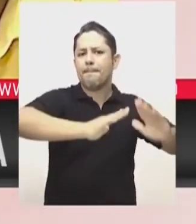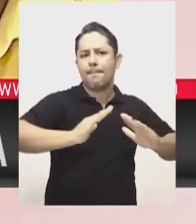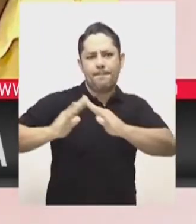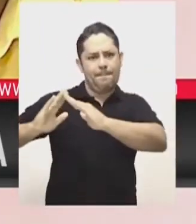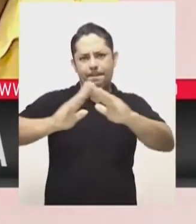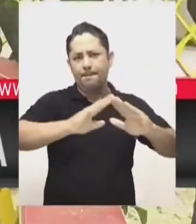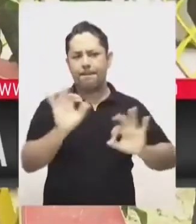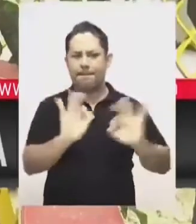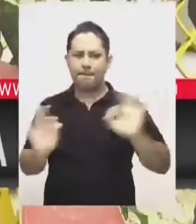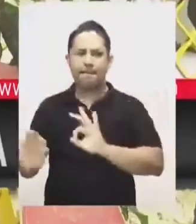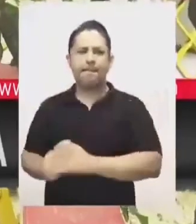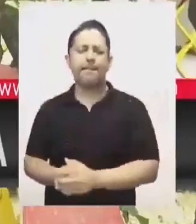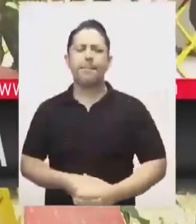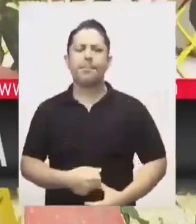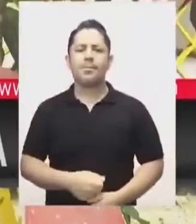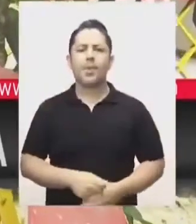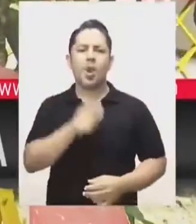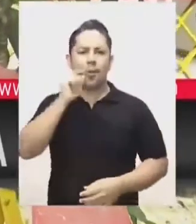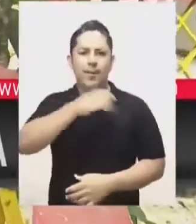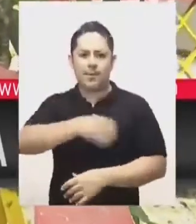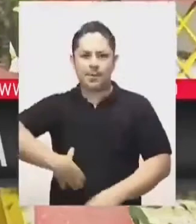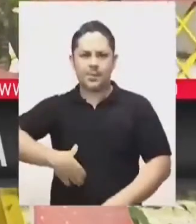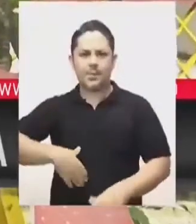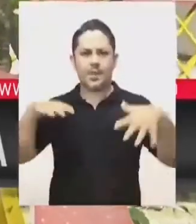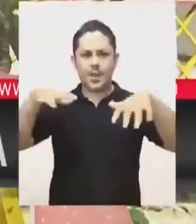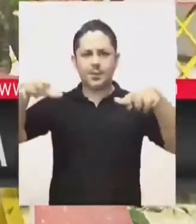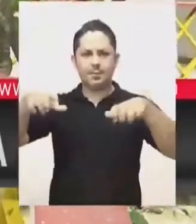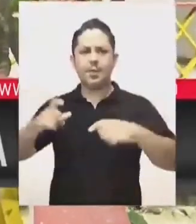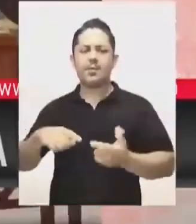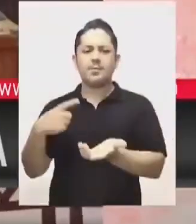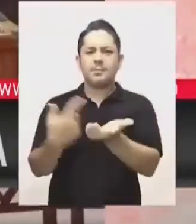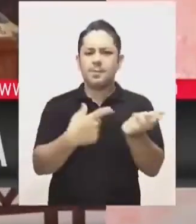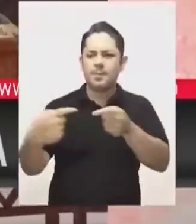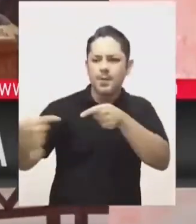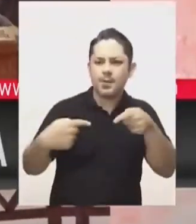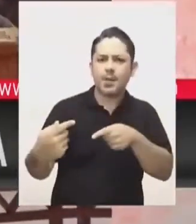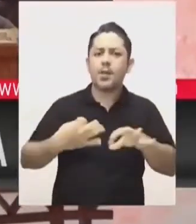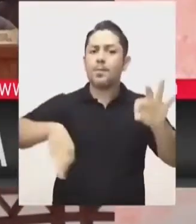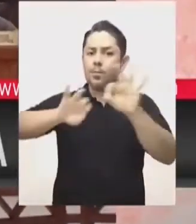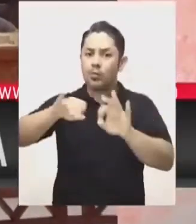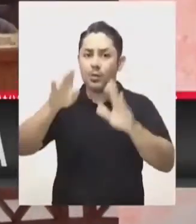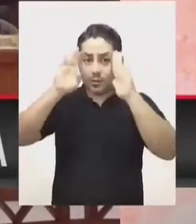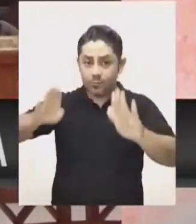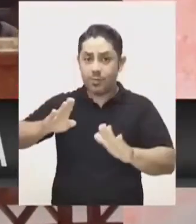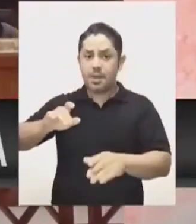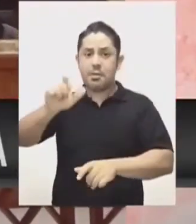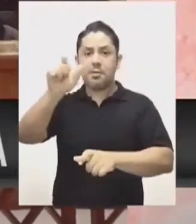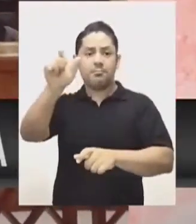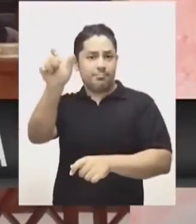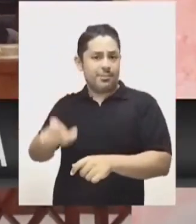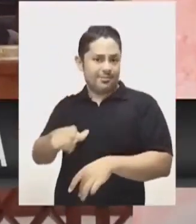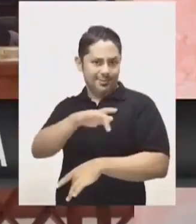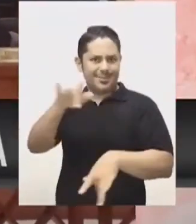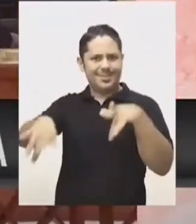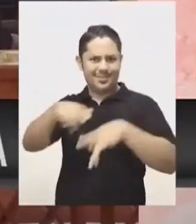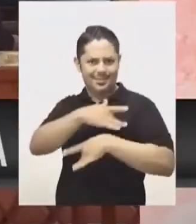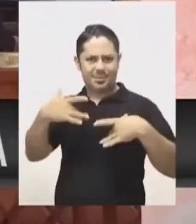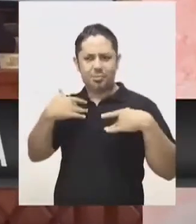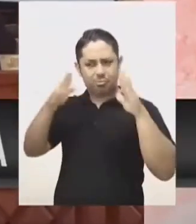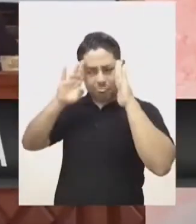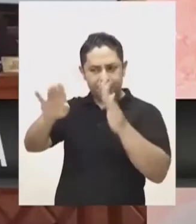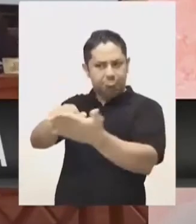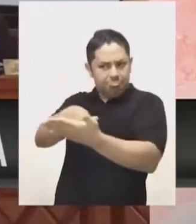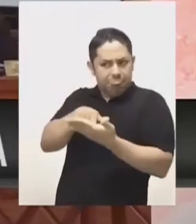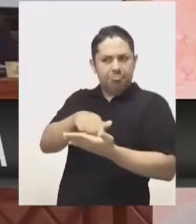centros de atención. Por su parte, el presidente de la Asamblea indicó que el debate fue importante luego de escuchar al secretario de Salud. Ha sido importante